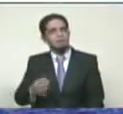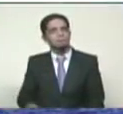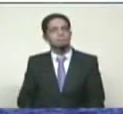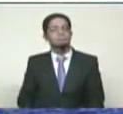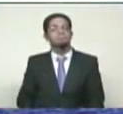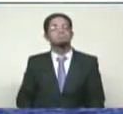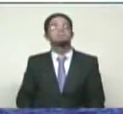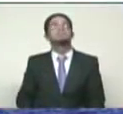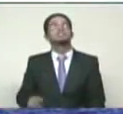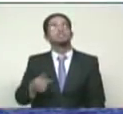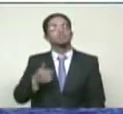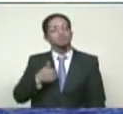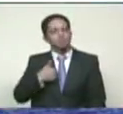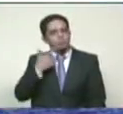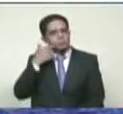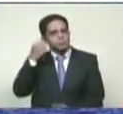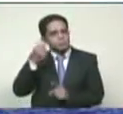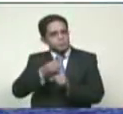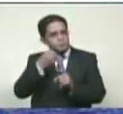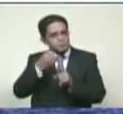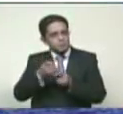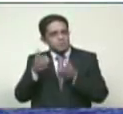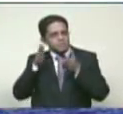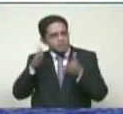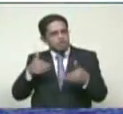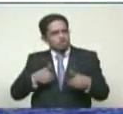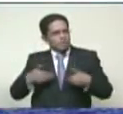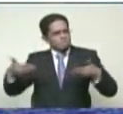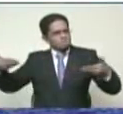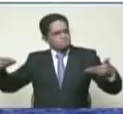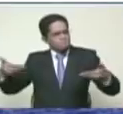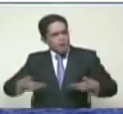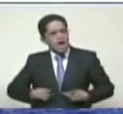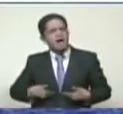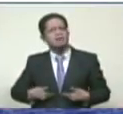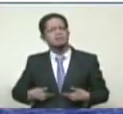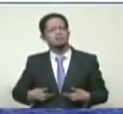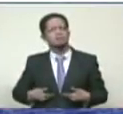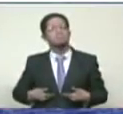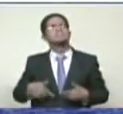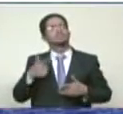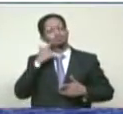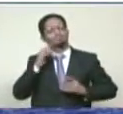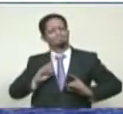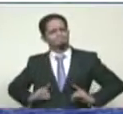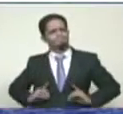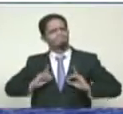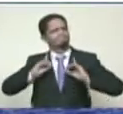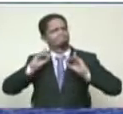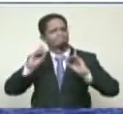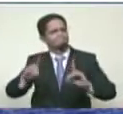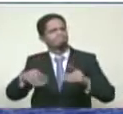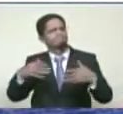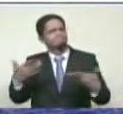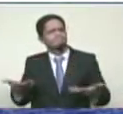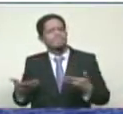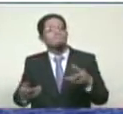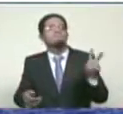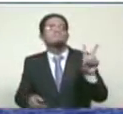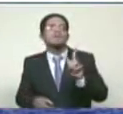empeñarme con todo mi esfuerzo y mi dedicación para que